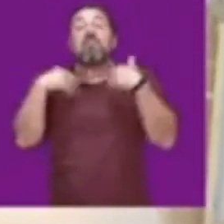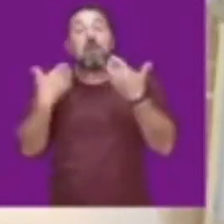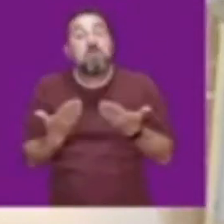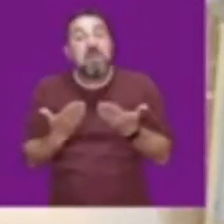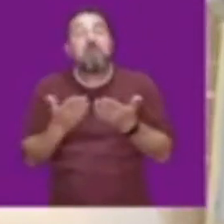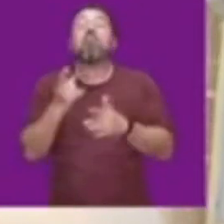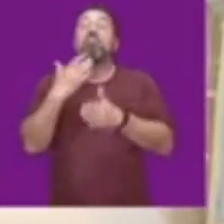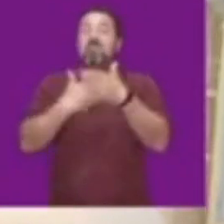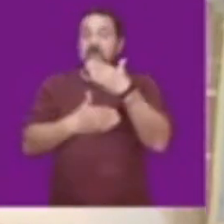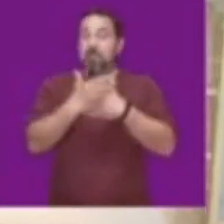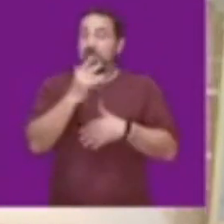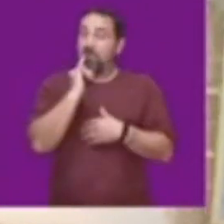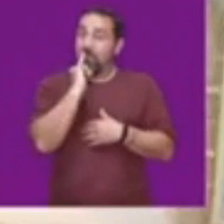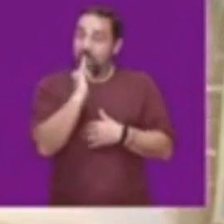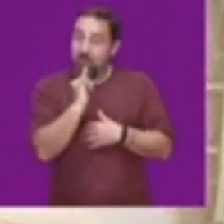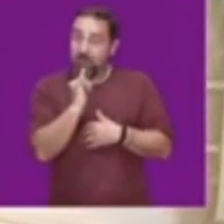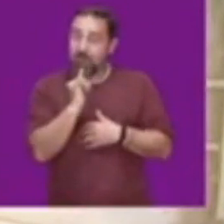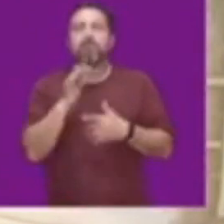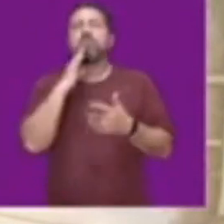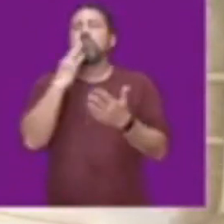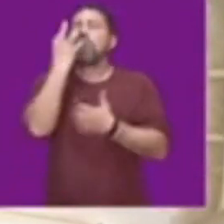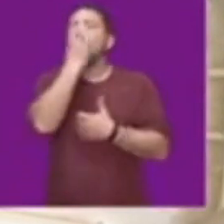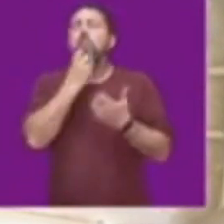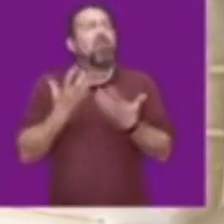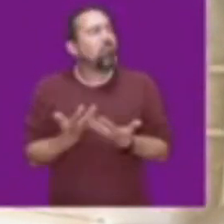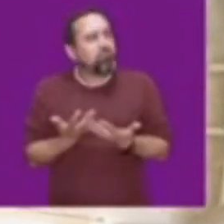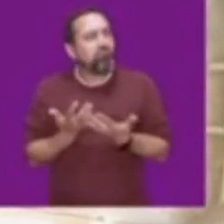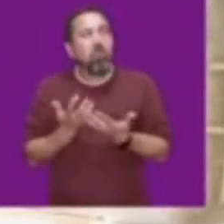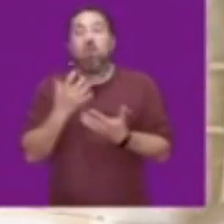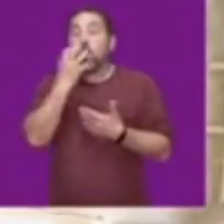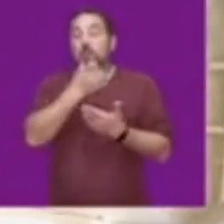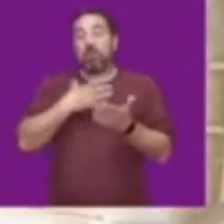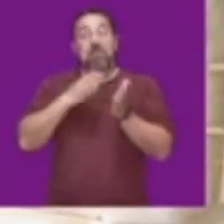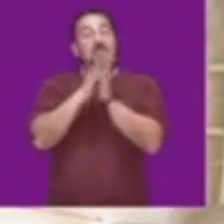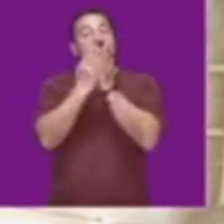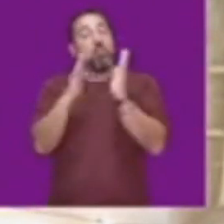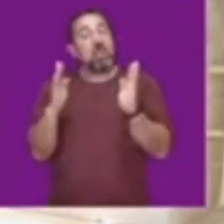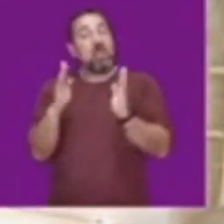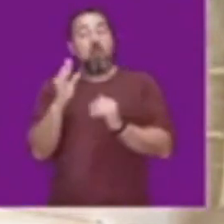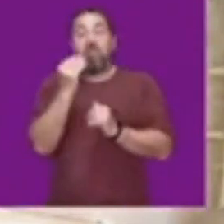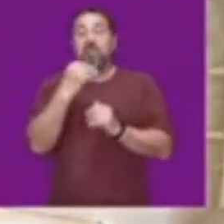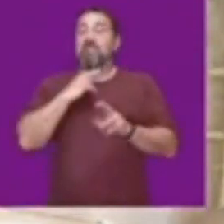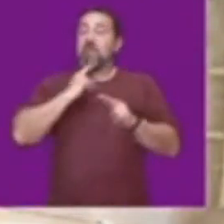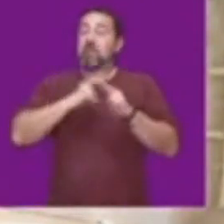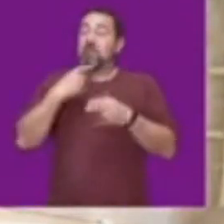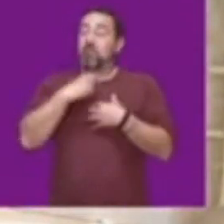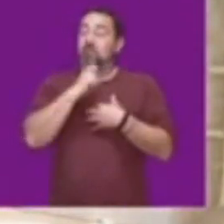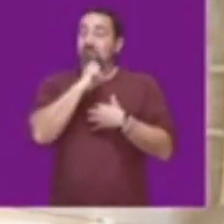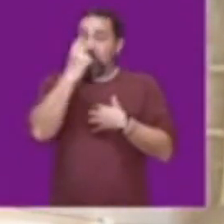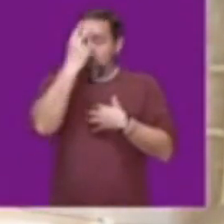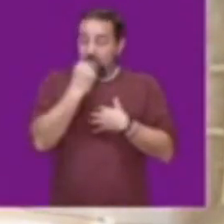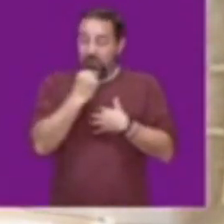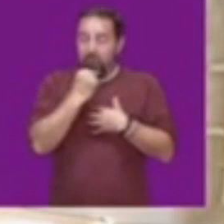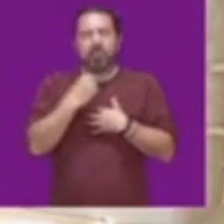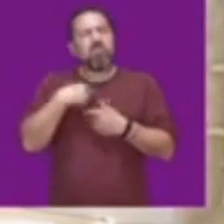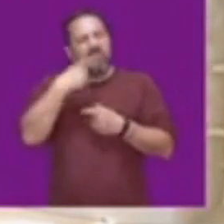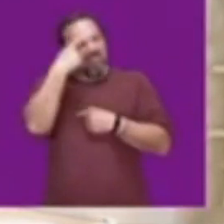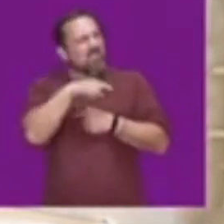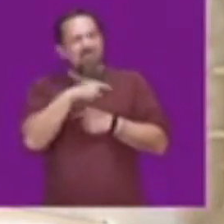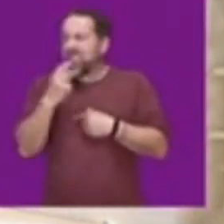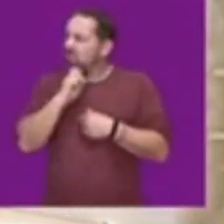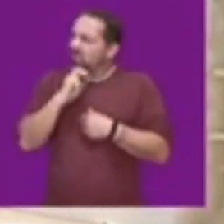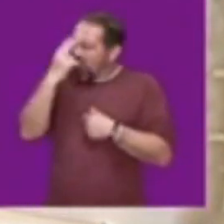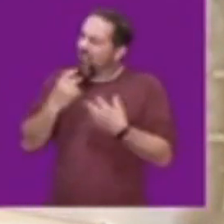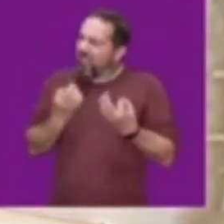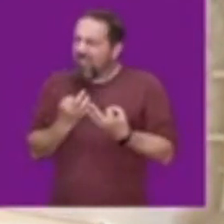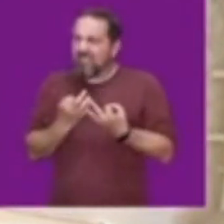tienen una discapacidad. Son cuentos que están en la Biblioteca Joven de la Fundación 11. ¿Sabéis lo que es la Fundación